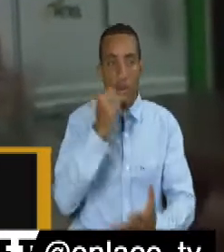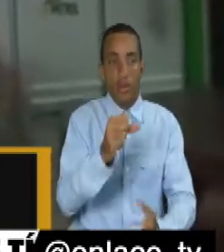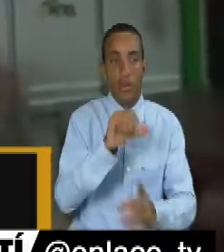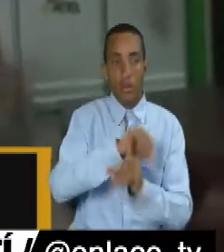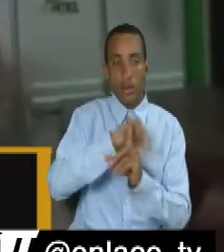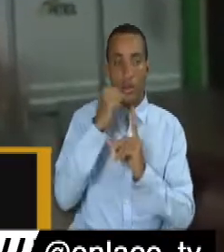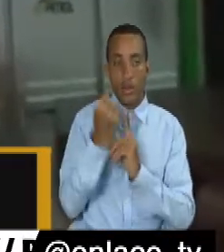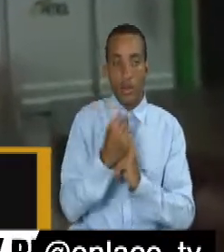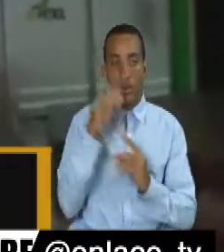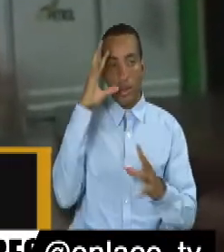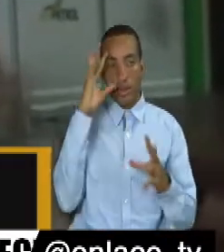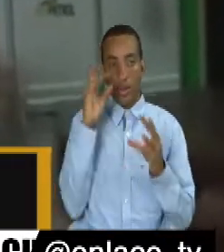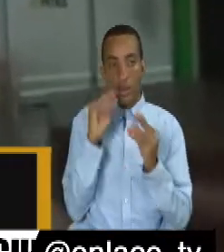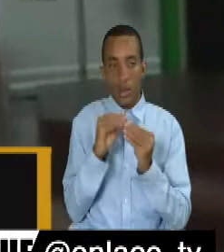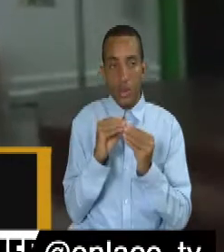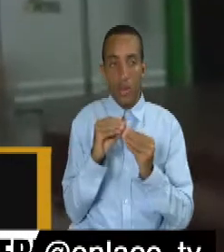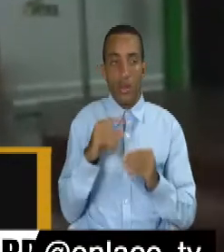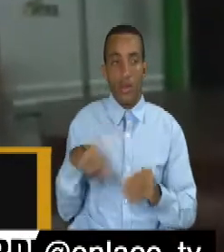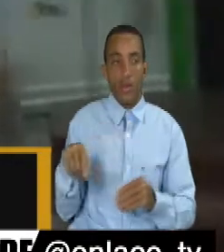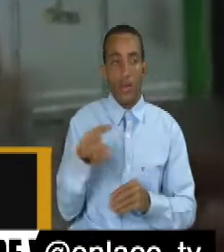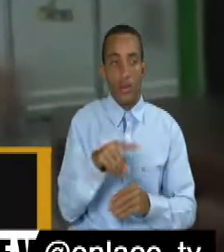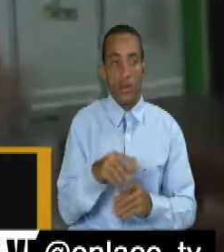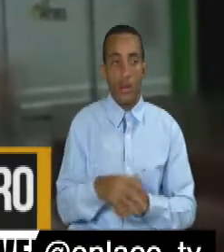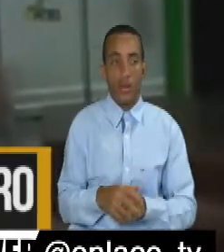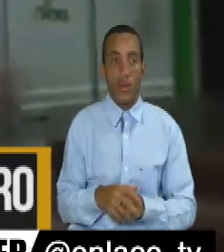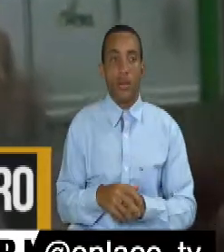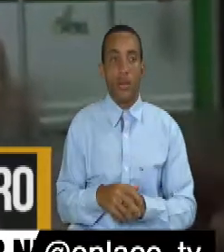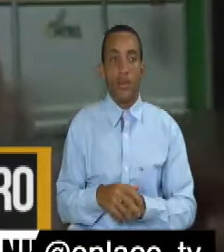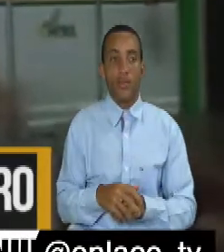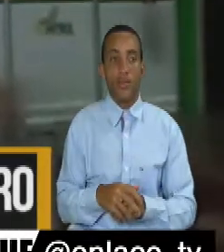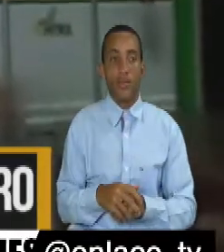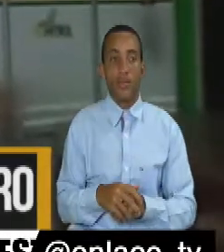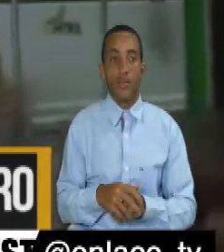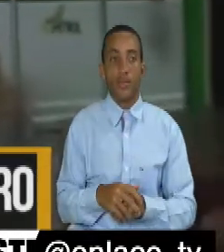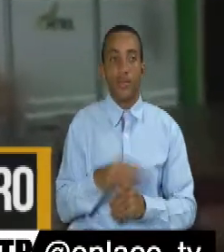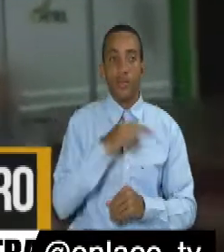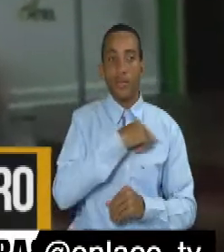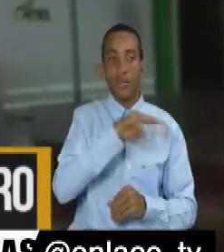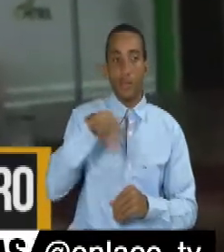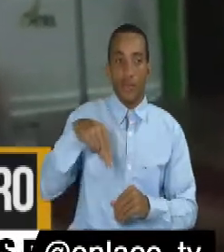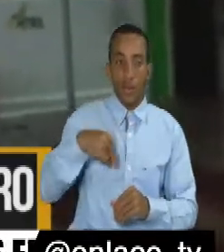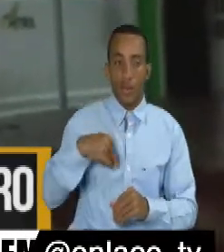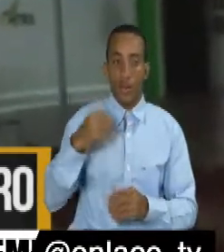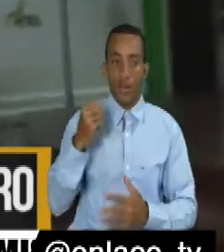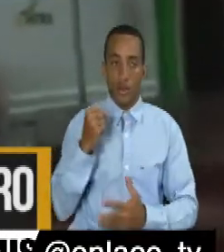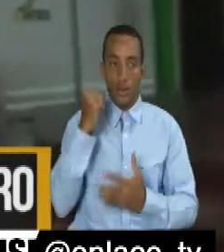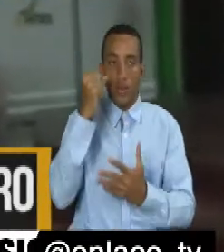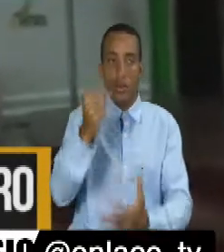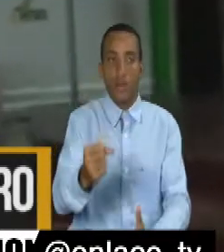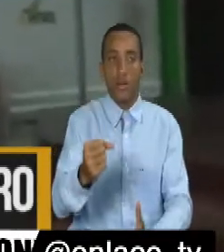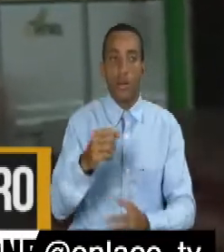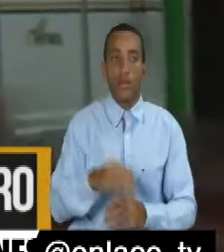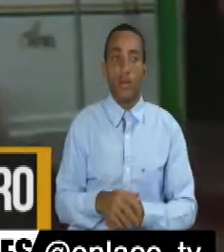debemos de acordar si eso es inversión social o es paisaje. Nosotros invertimos en la operación del